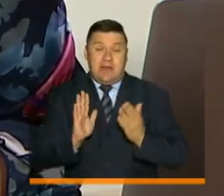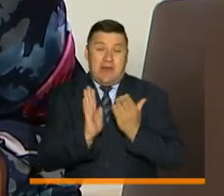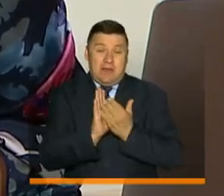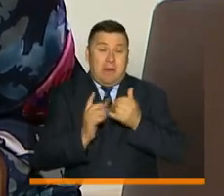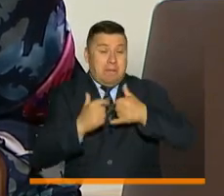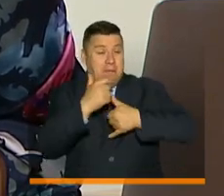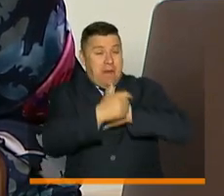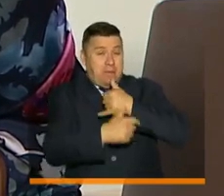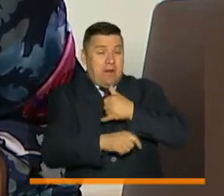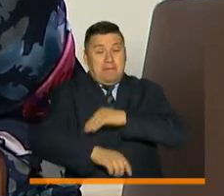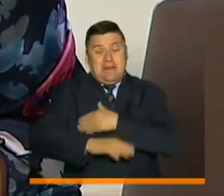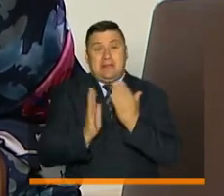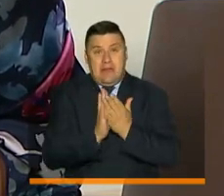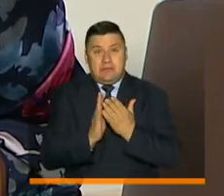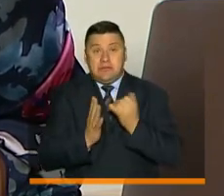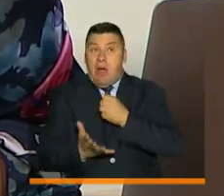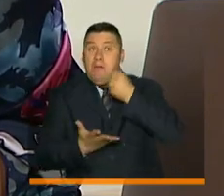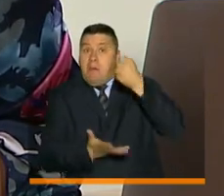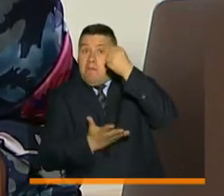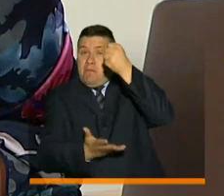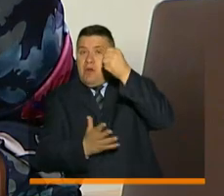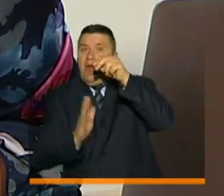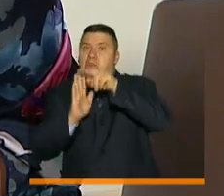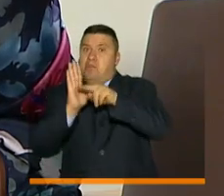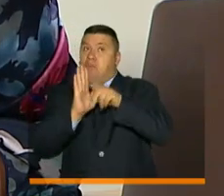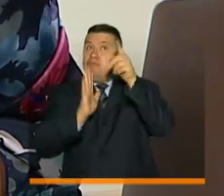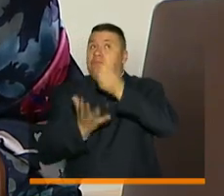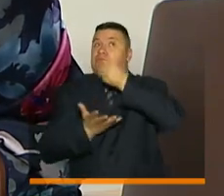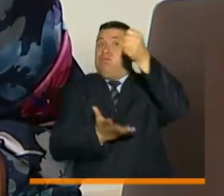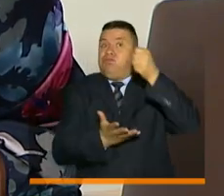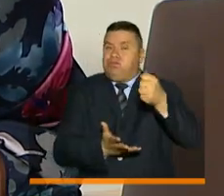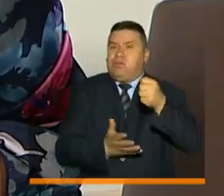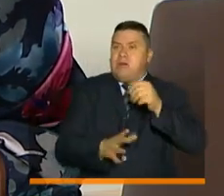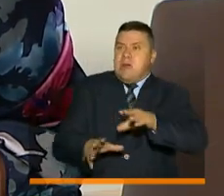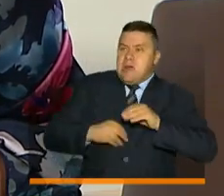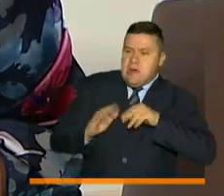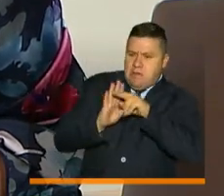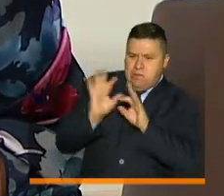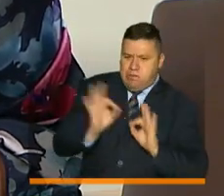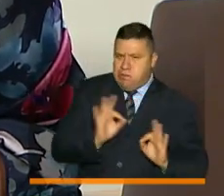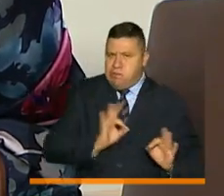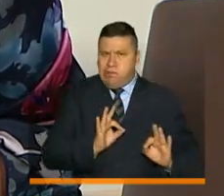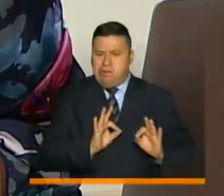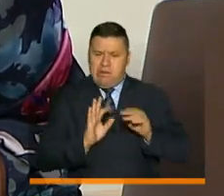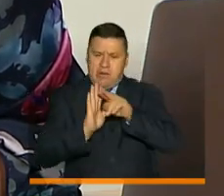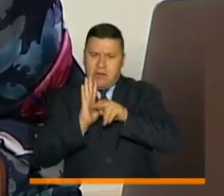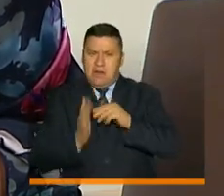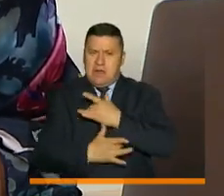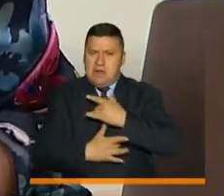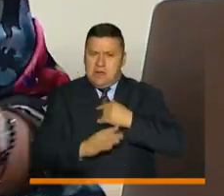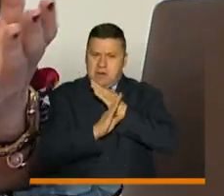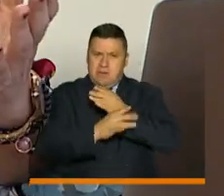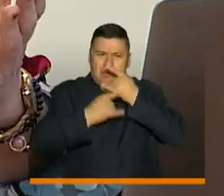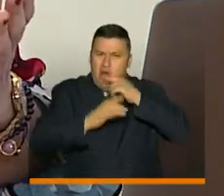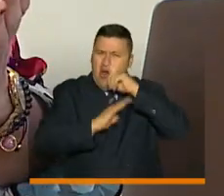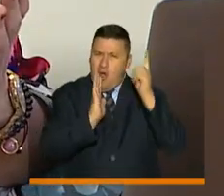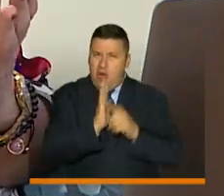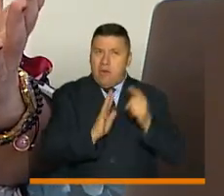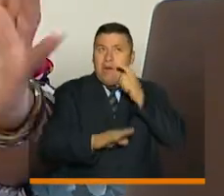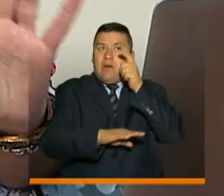educación no solo ya recibieron los primeros recursos para los protocolos, para las adquisiciones, sino también están pues muy atentas a